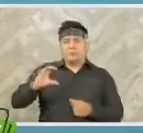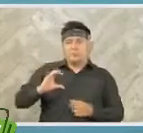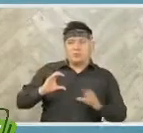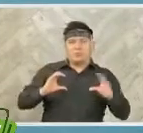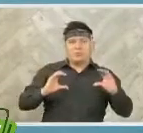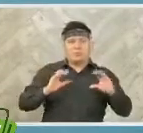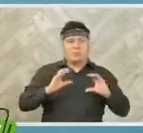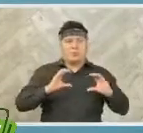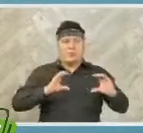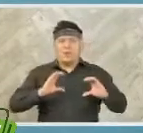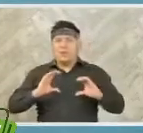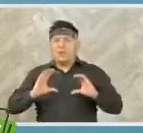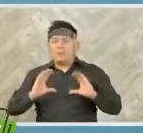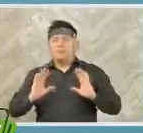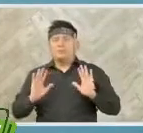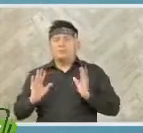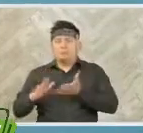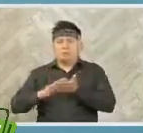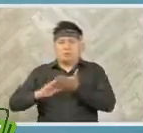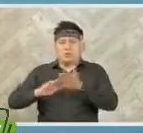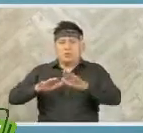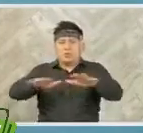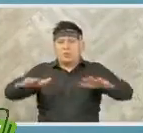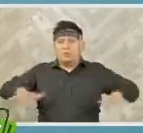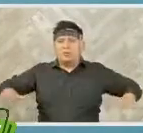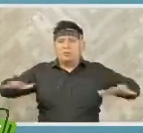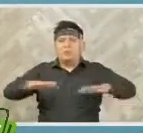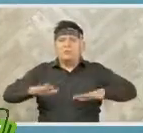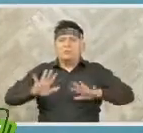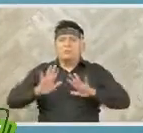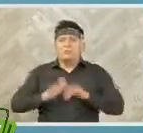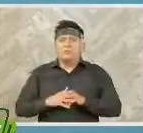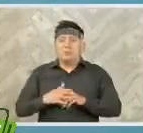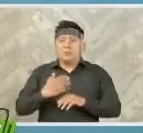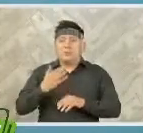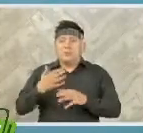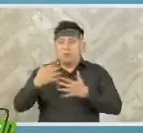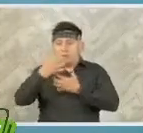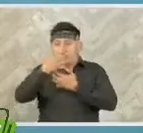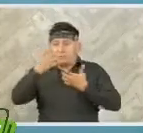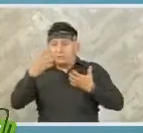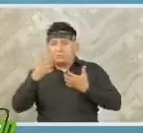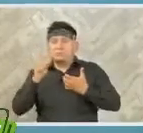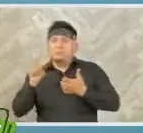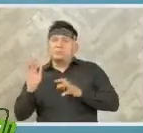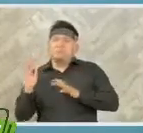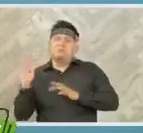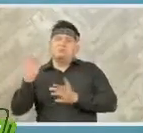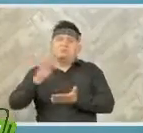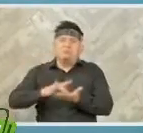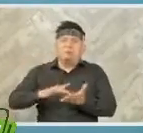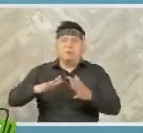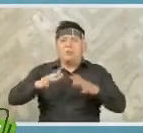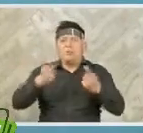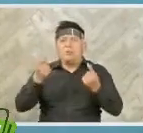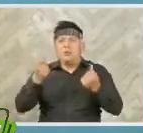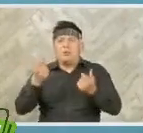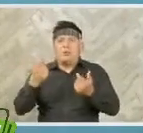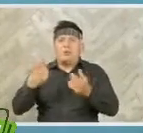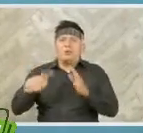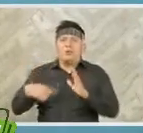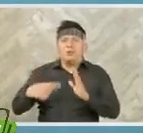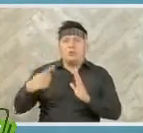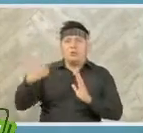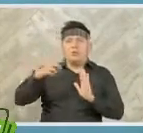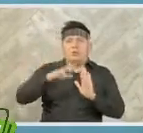estabilizar estos territorios en donde ha habido violencia, para que los grupos armados no sean los protagonistas de la economía política